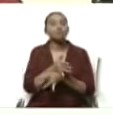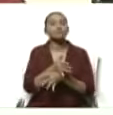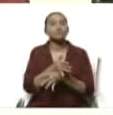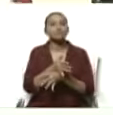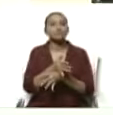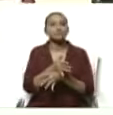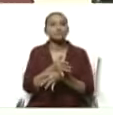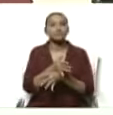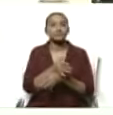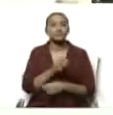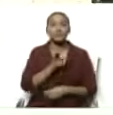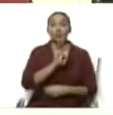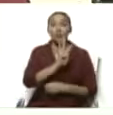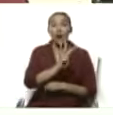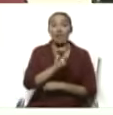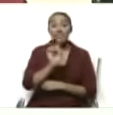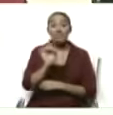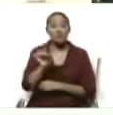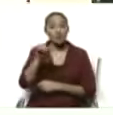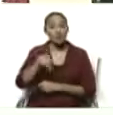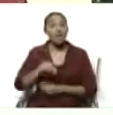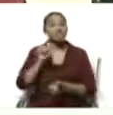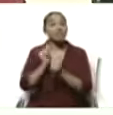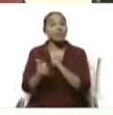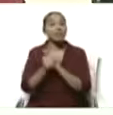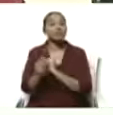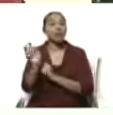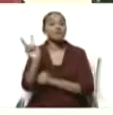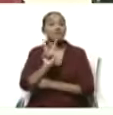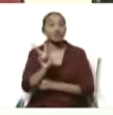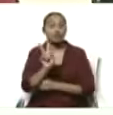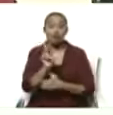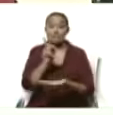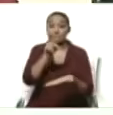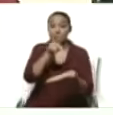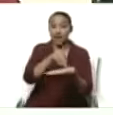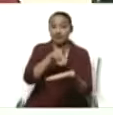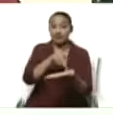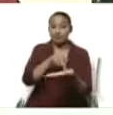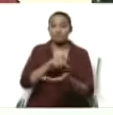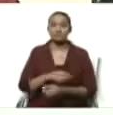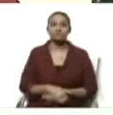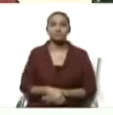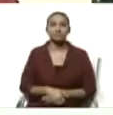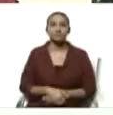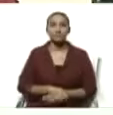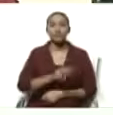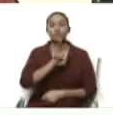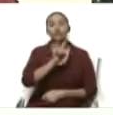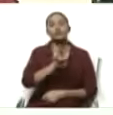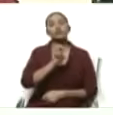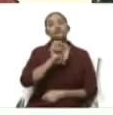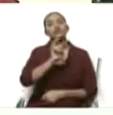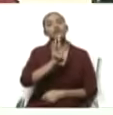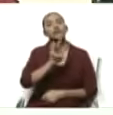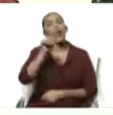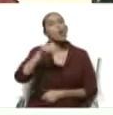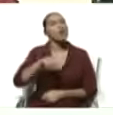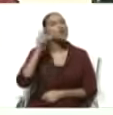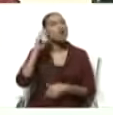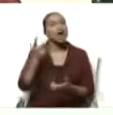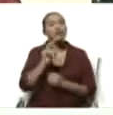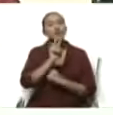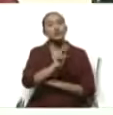vamos nosotros con 41 atletas y 12 disciplina hoy es 238 aniversario del